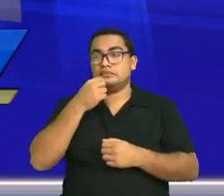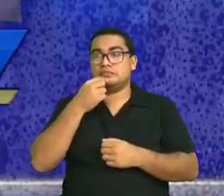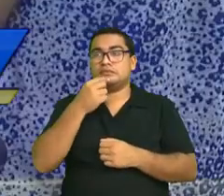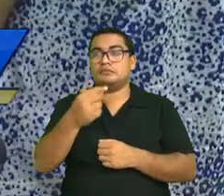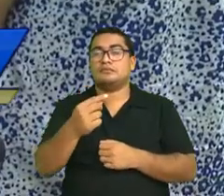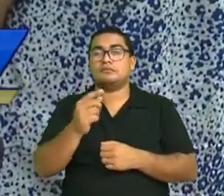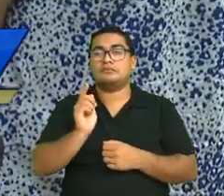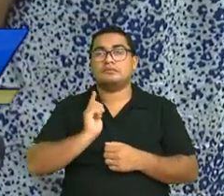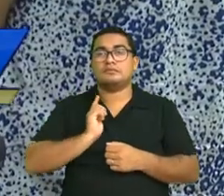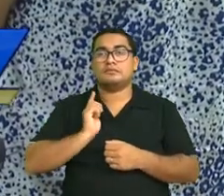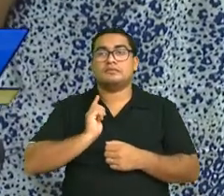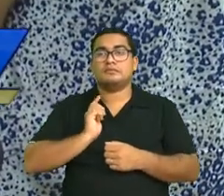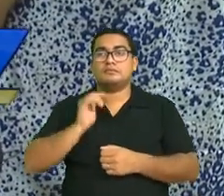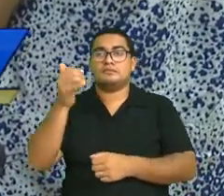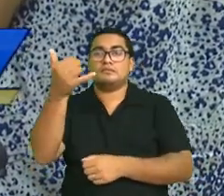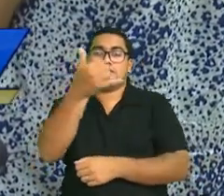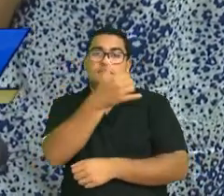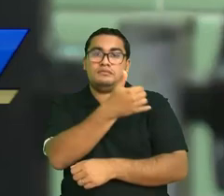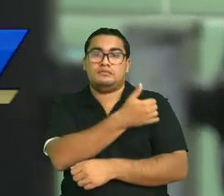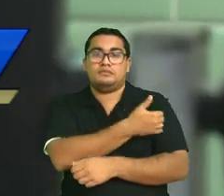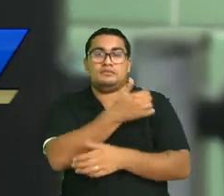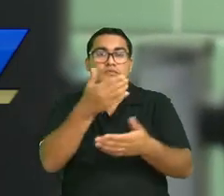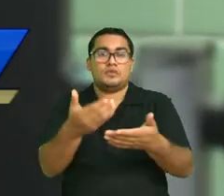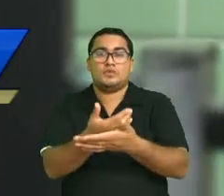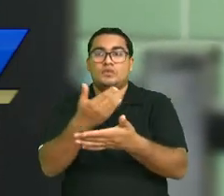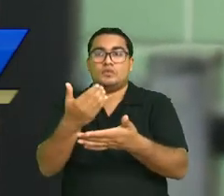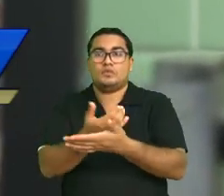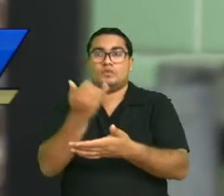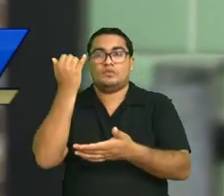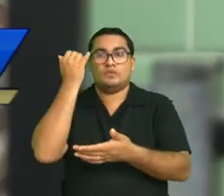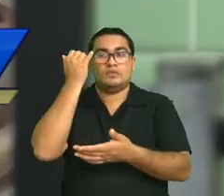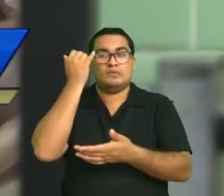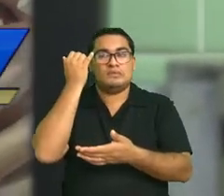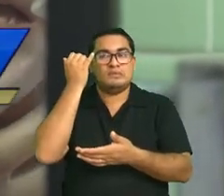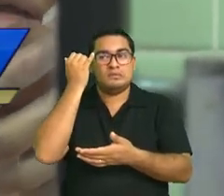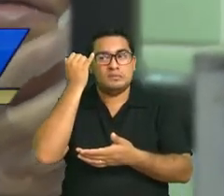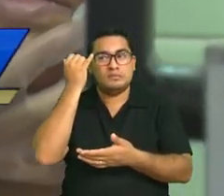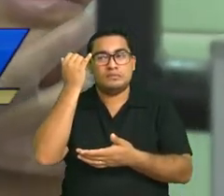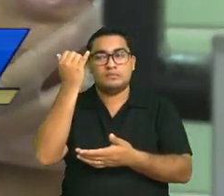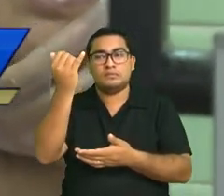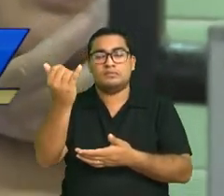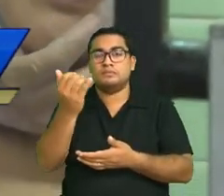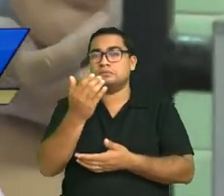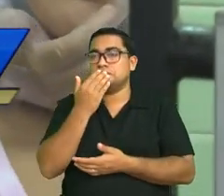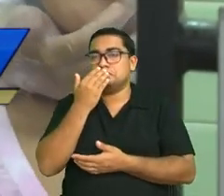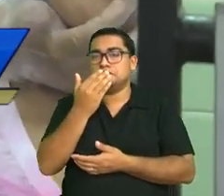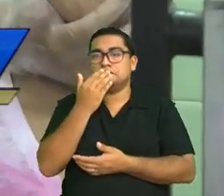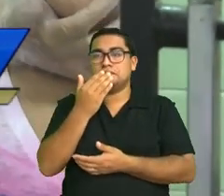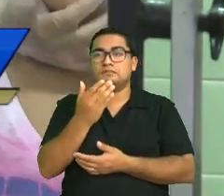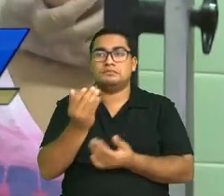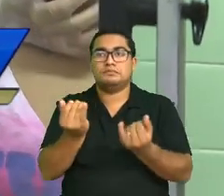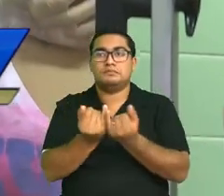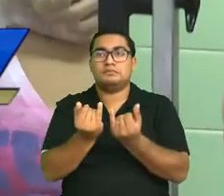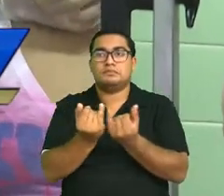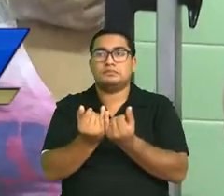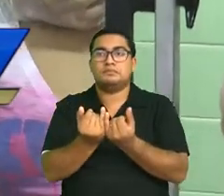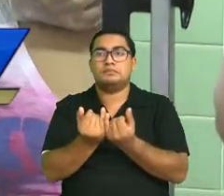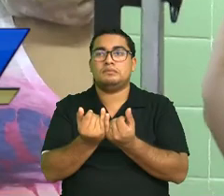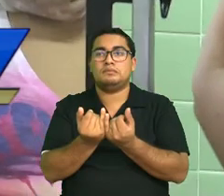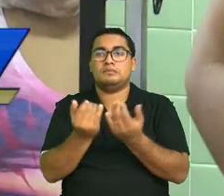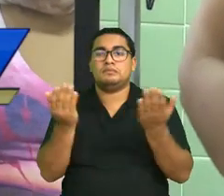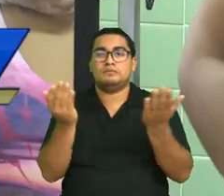un hospital con la tecnología moderna, avanzada, y que eso va a